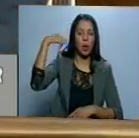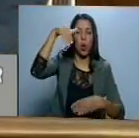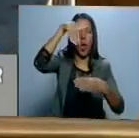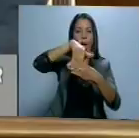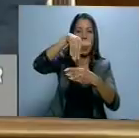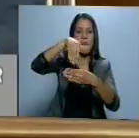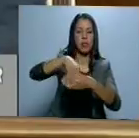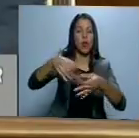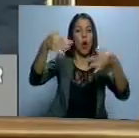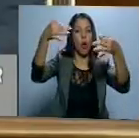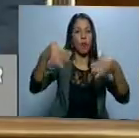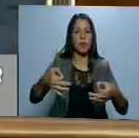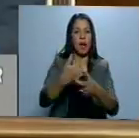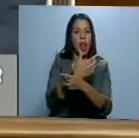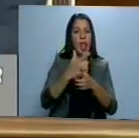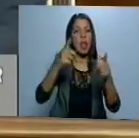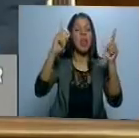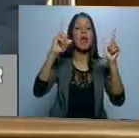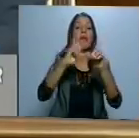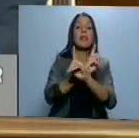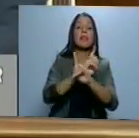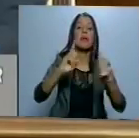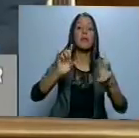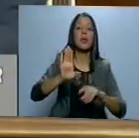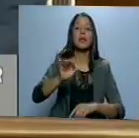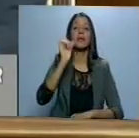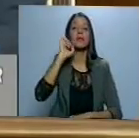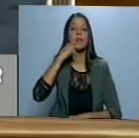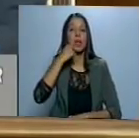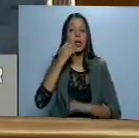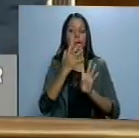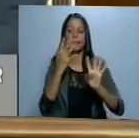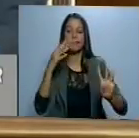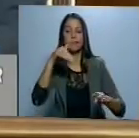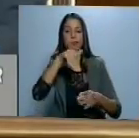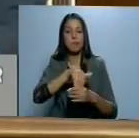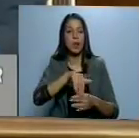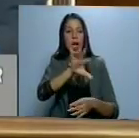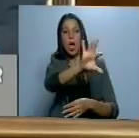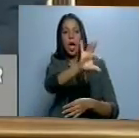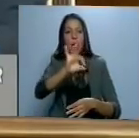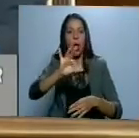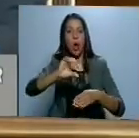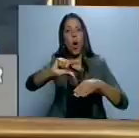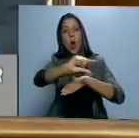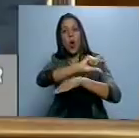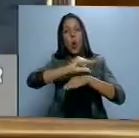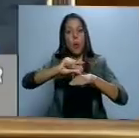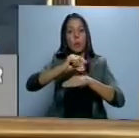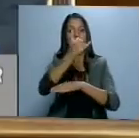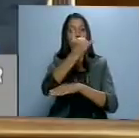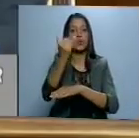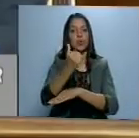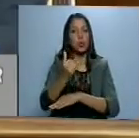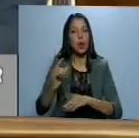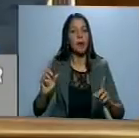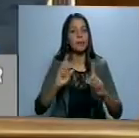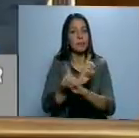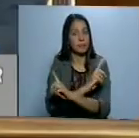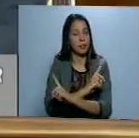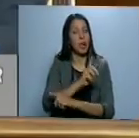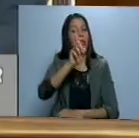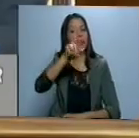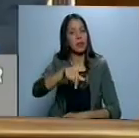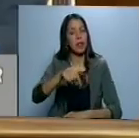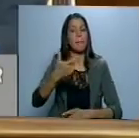votaciones libres, universales, directas y secretas para la elección de la gobernación del estado Zulia, así como las elecciones